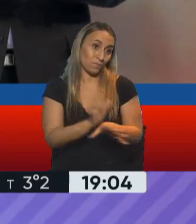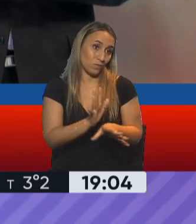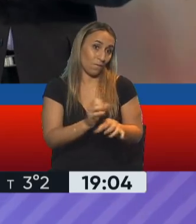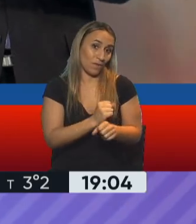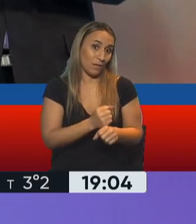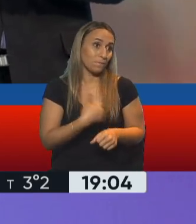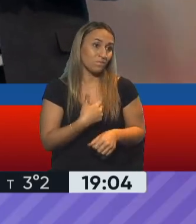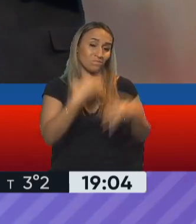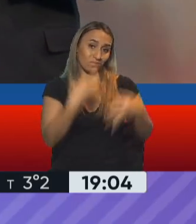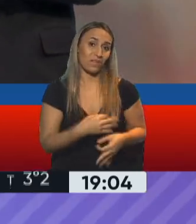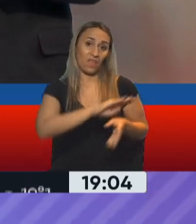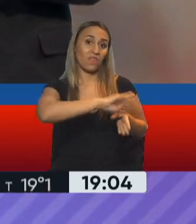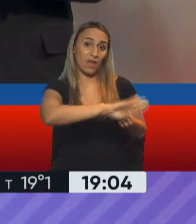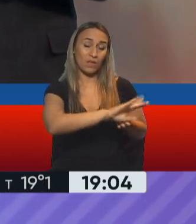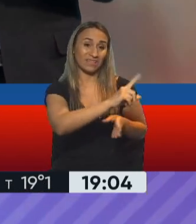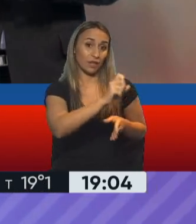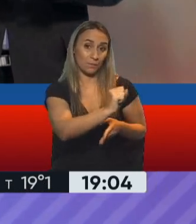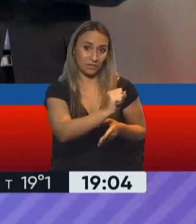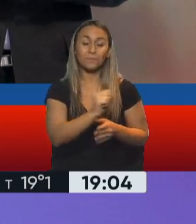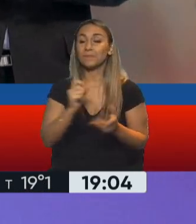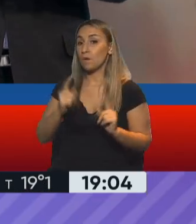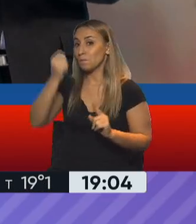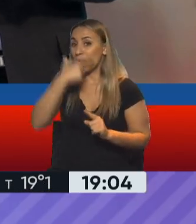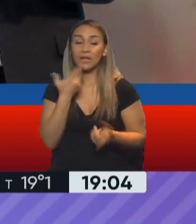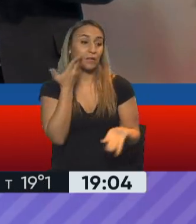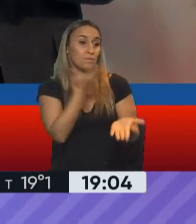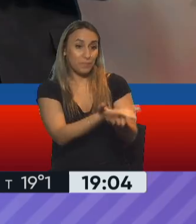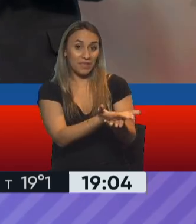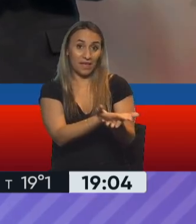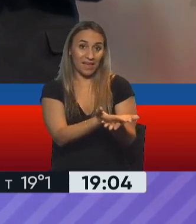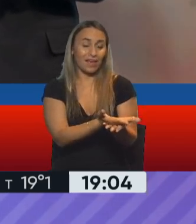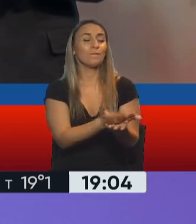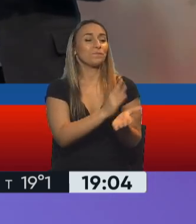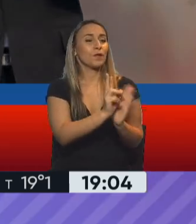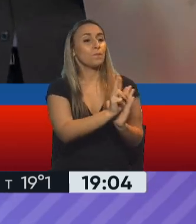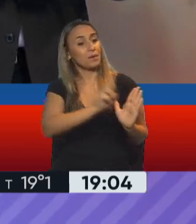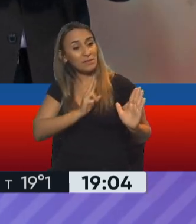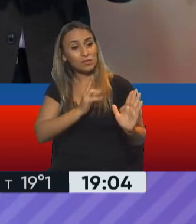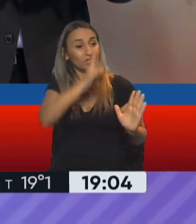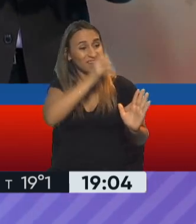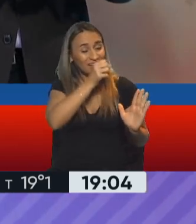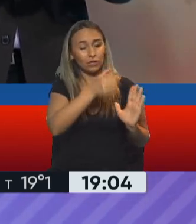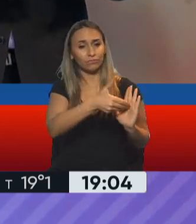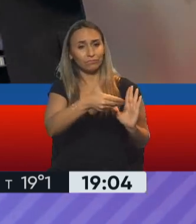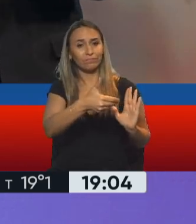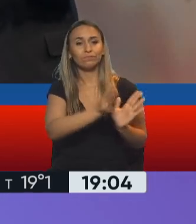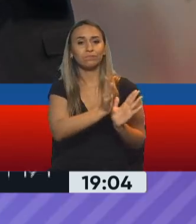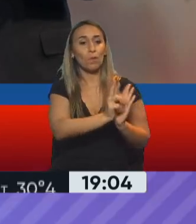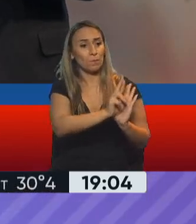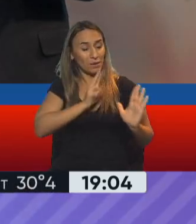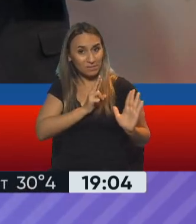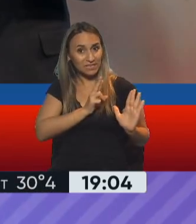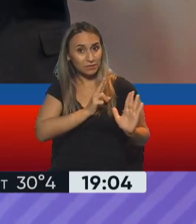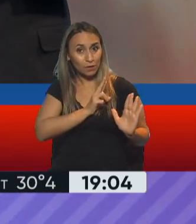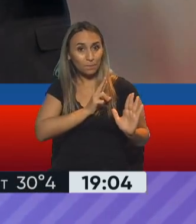Cuando Mauricio Macri pide que lo releven del secreto, tácitamente está reconociendo que en esto que se le imputa hubo